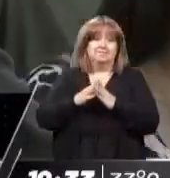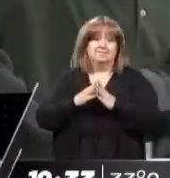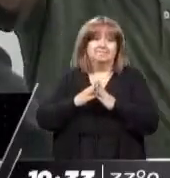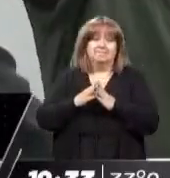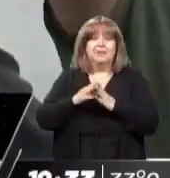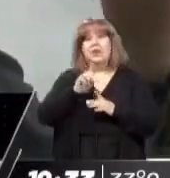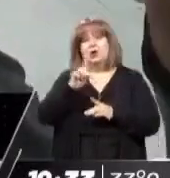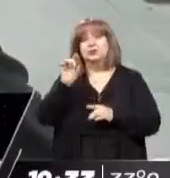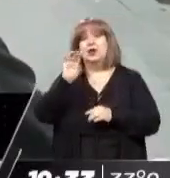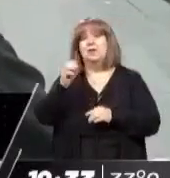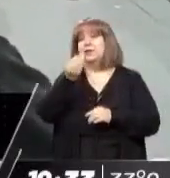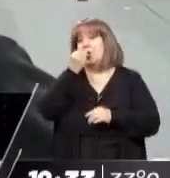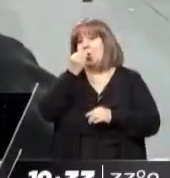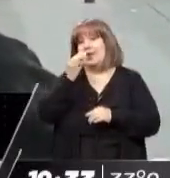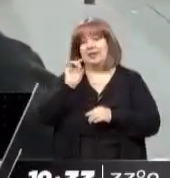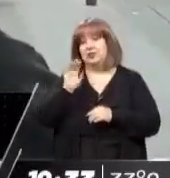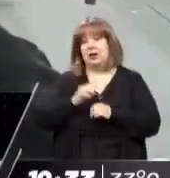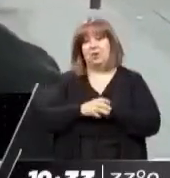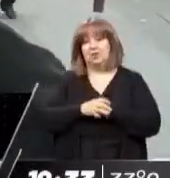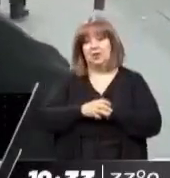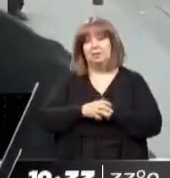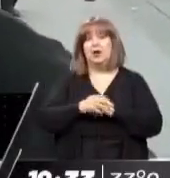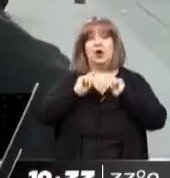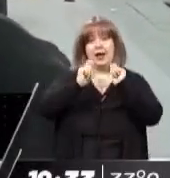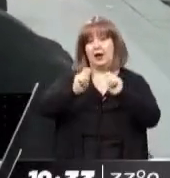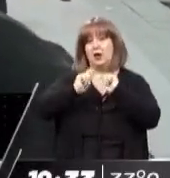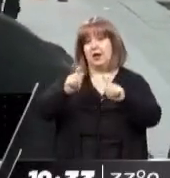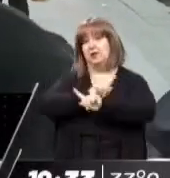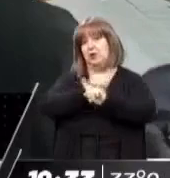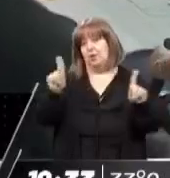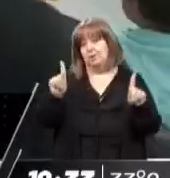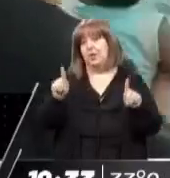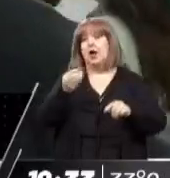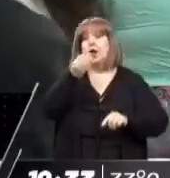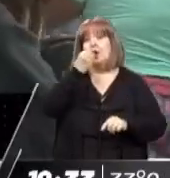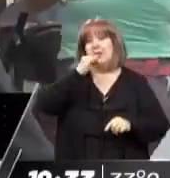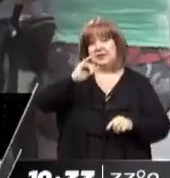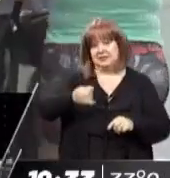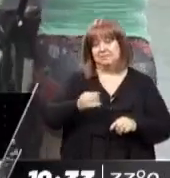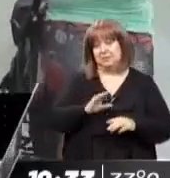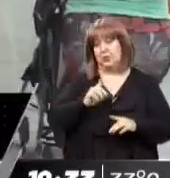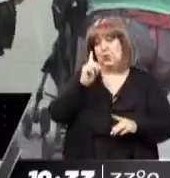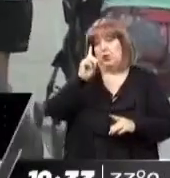va a haber comida, va a haber. Pero que ponerse, nada. ¿Regalitos tampoco? No, olvídate.